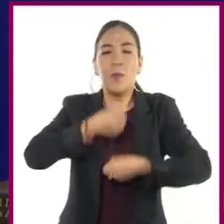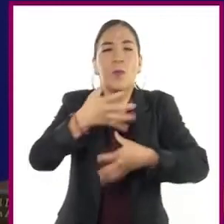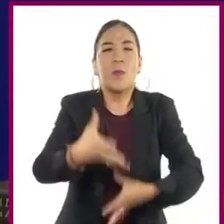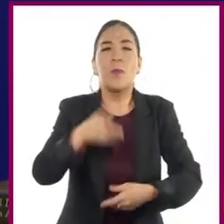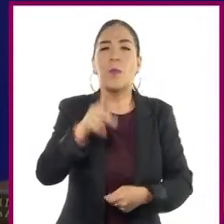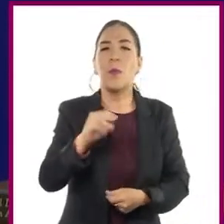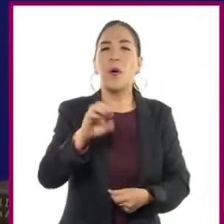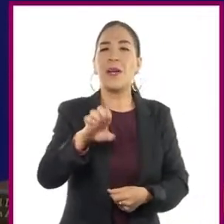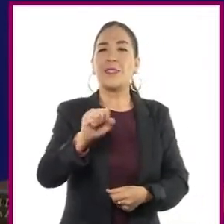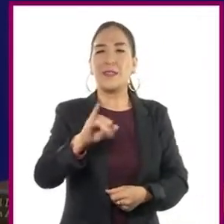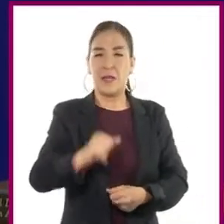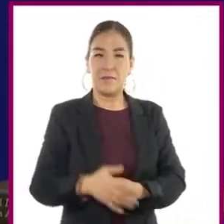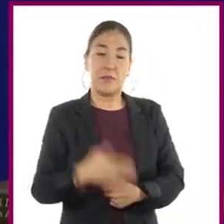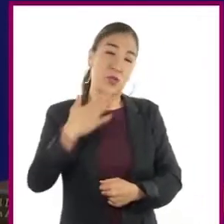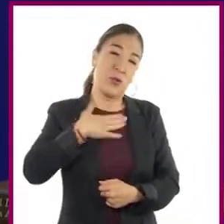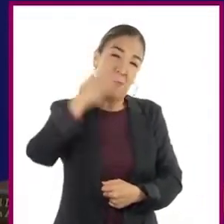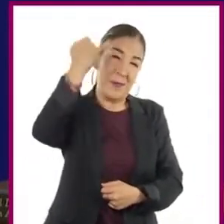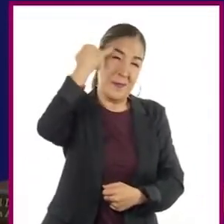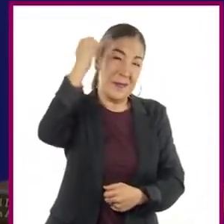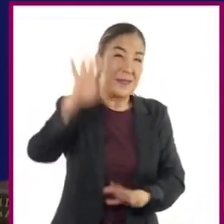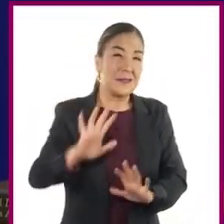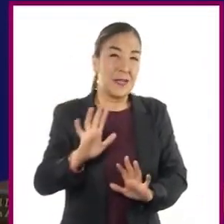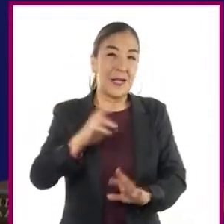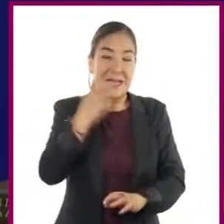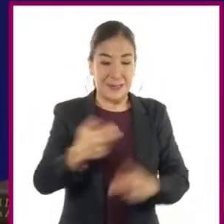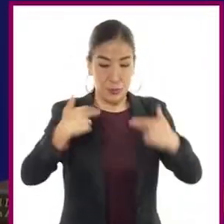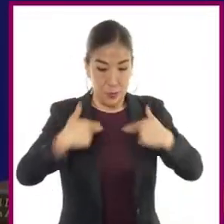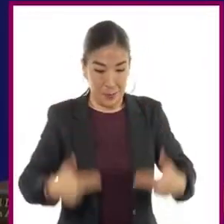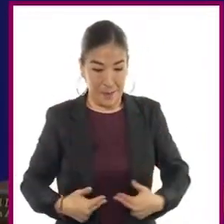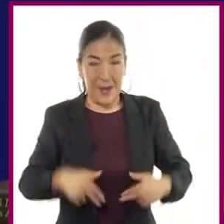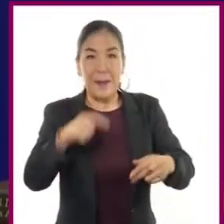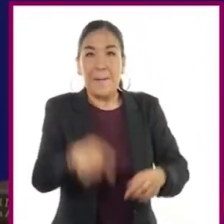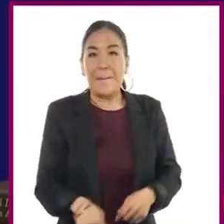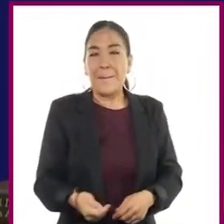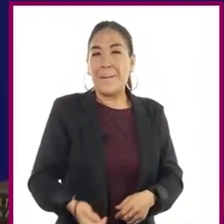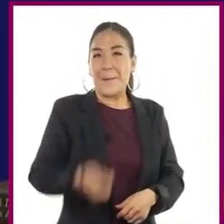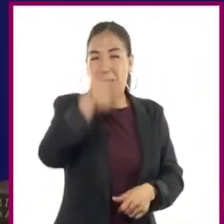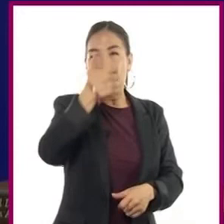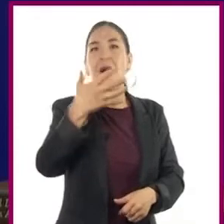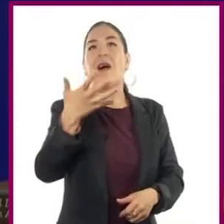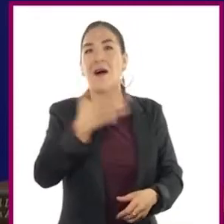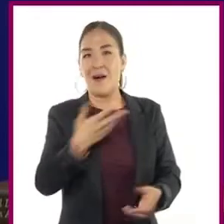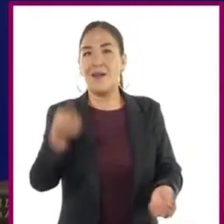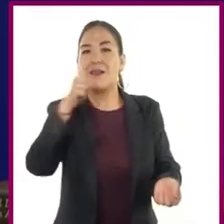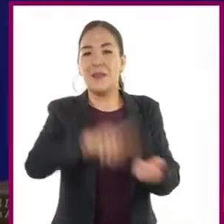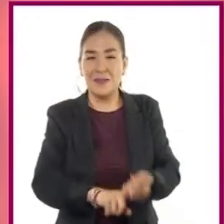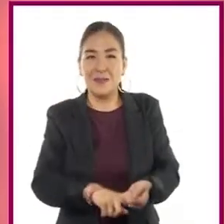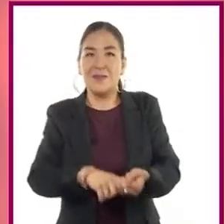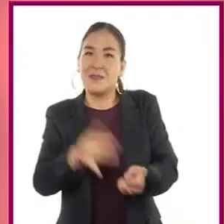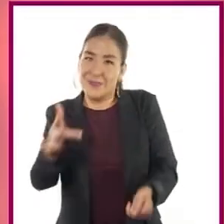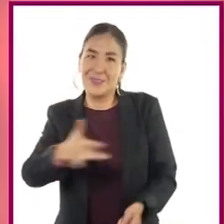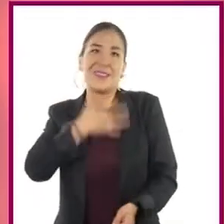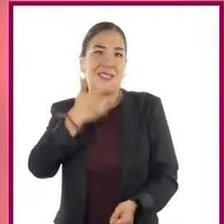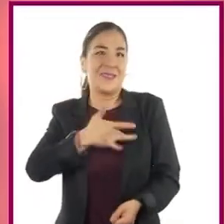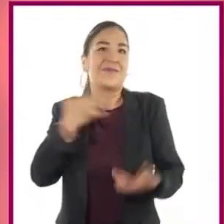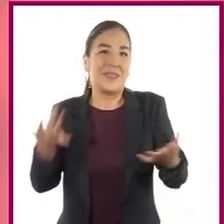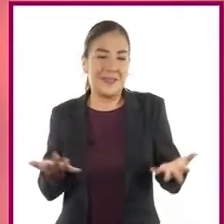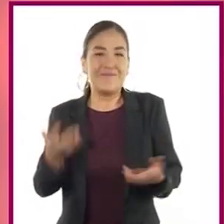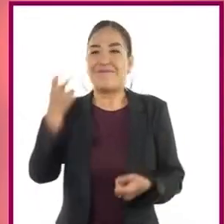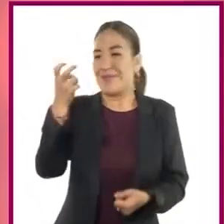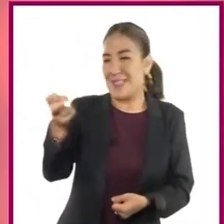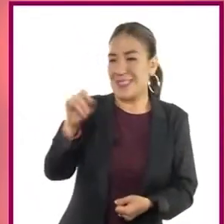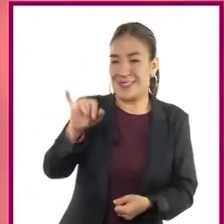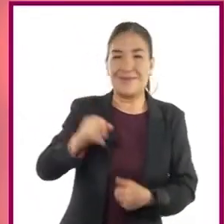el ser humano habita este planeta. Supongo que desde entonces existen los sentimientos. Exacto.